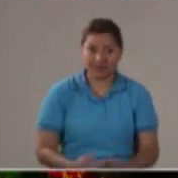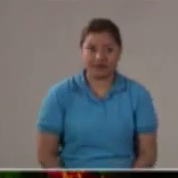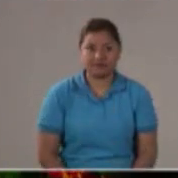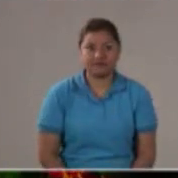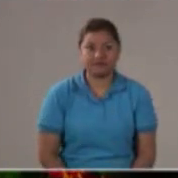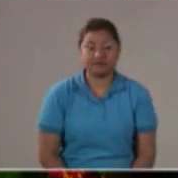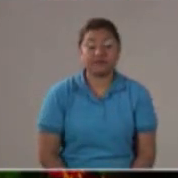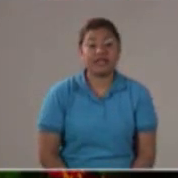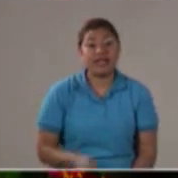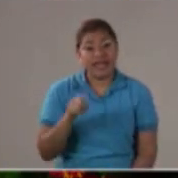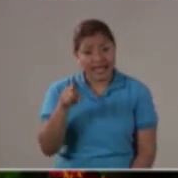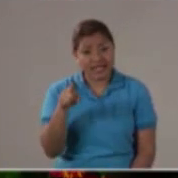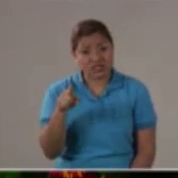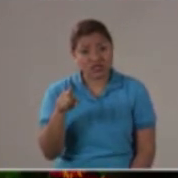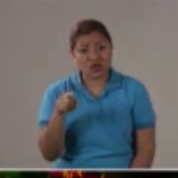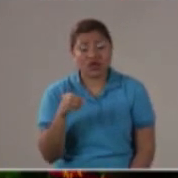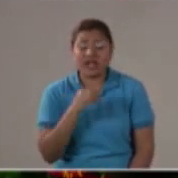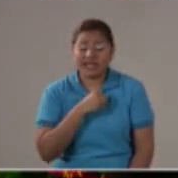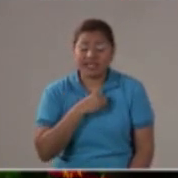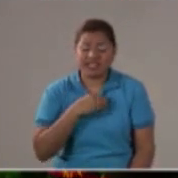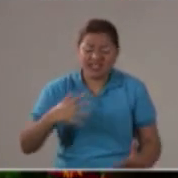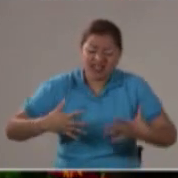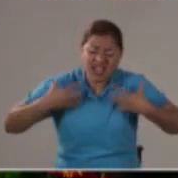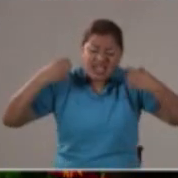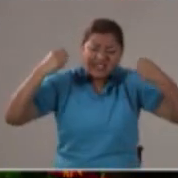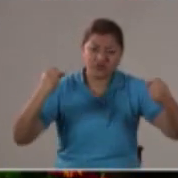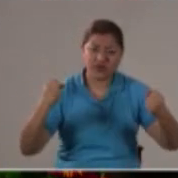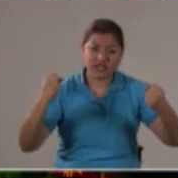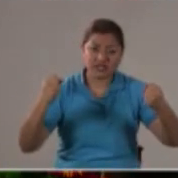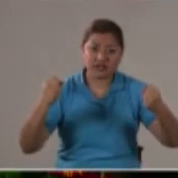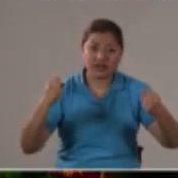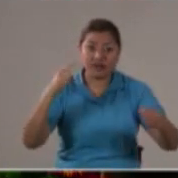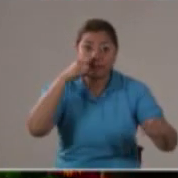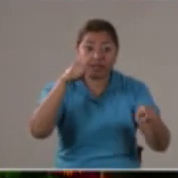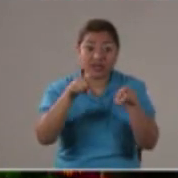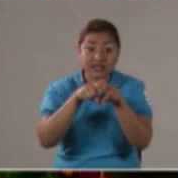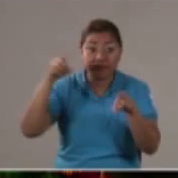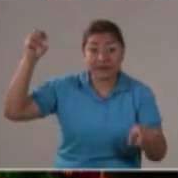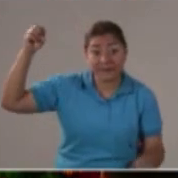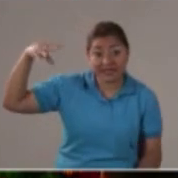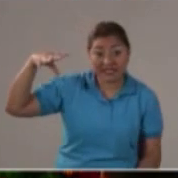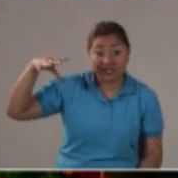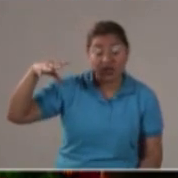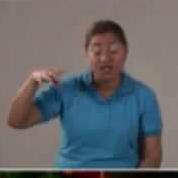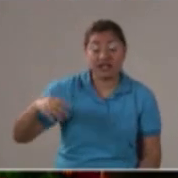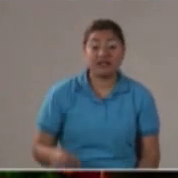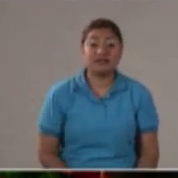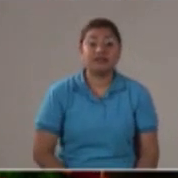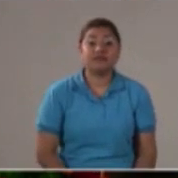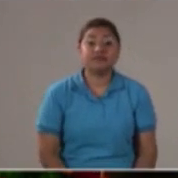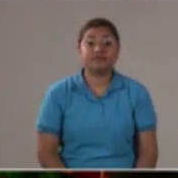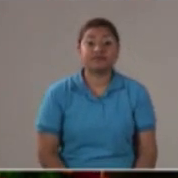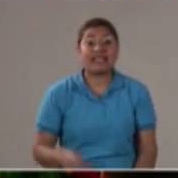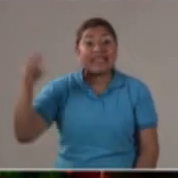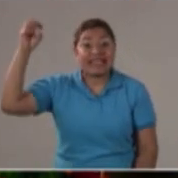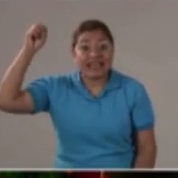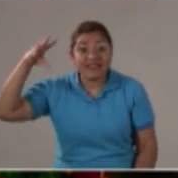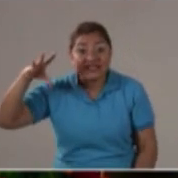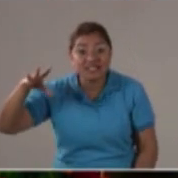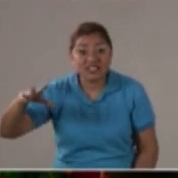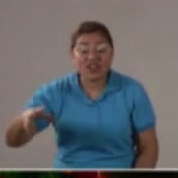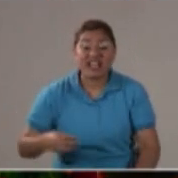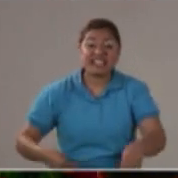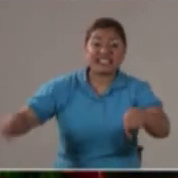Eso requiere esfuerzo, pero también requiere bendición. Y la bendición se